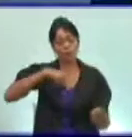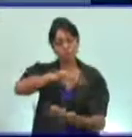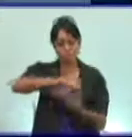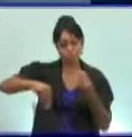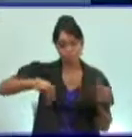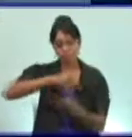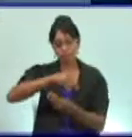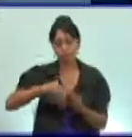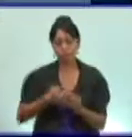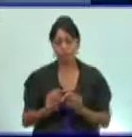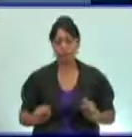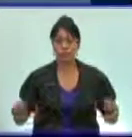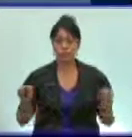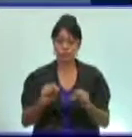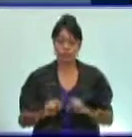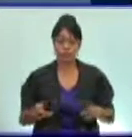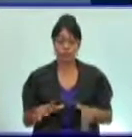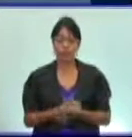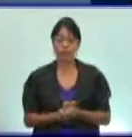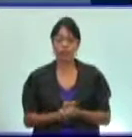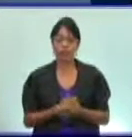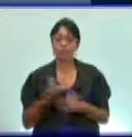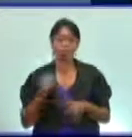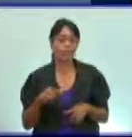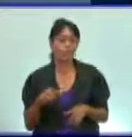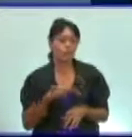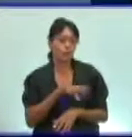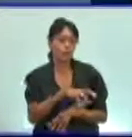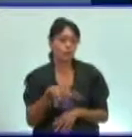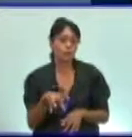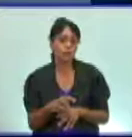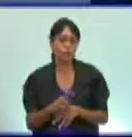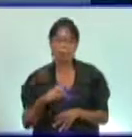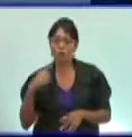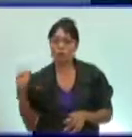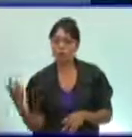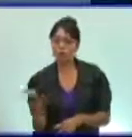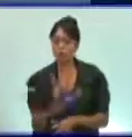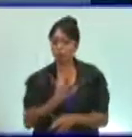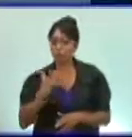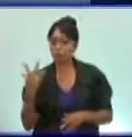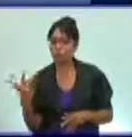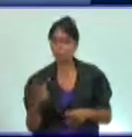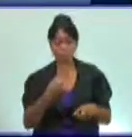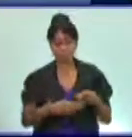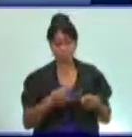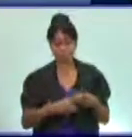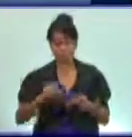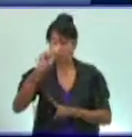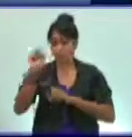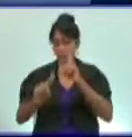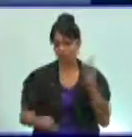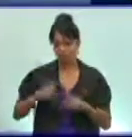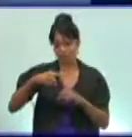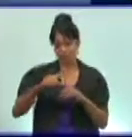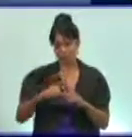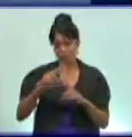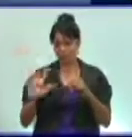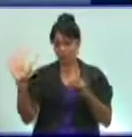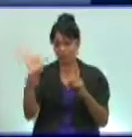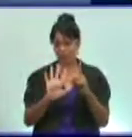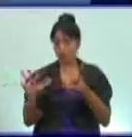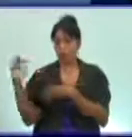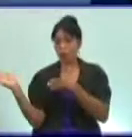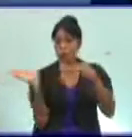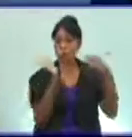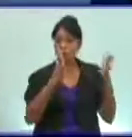se va a manifestar en la circulación, como ya decía, de materia, energía, temperatura, presión y vientos que se producen en los